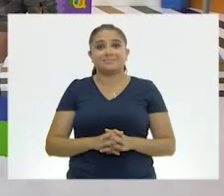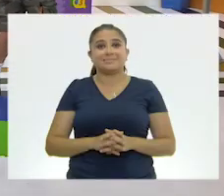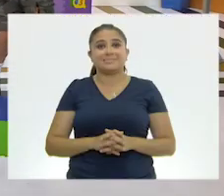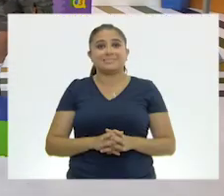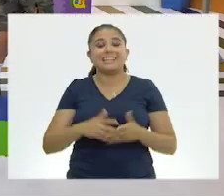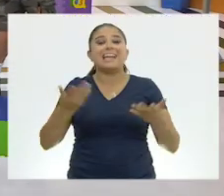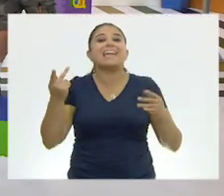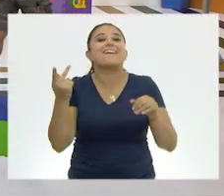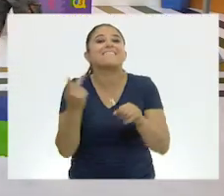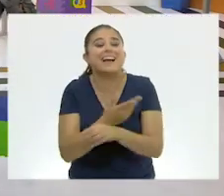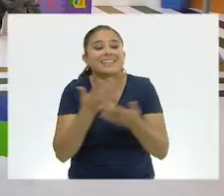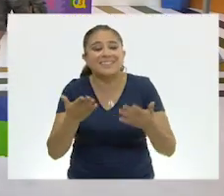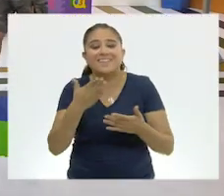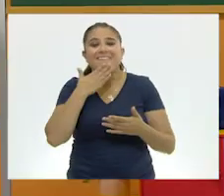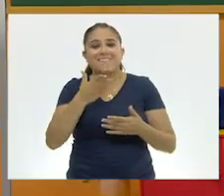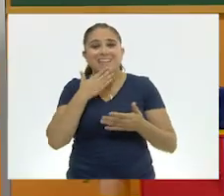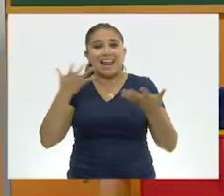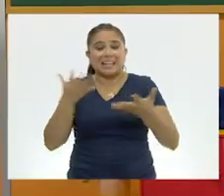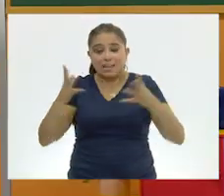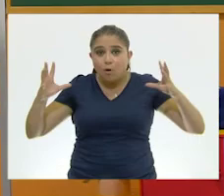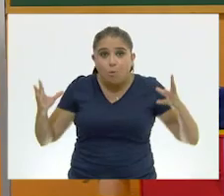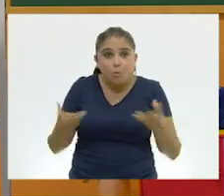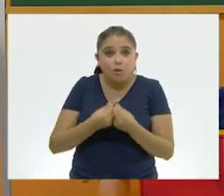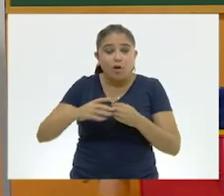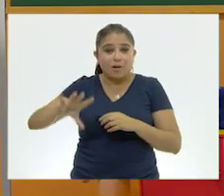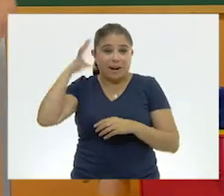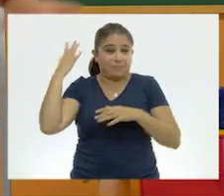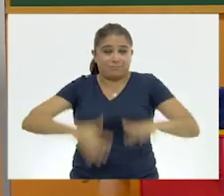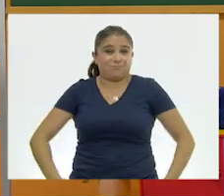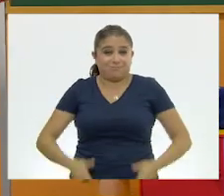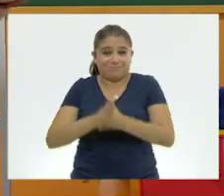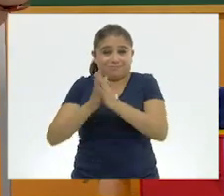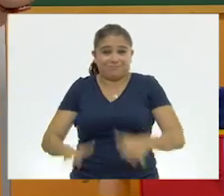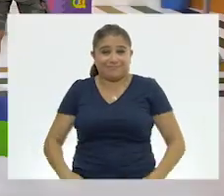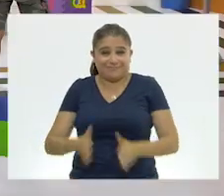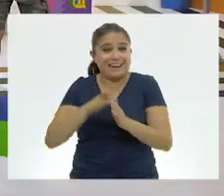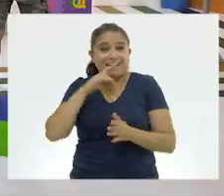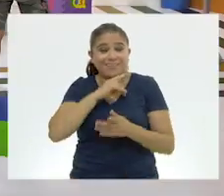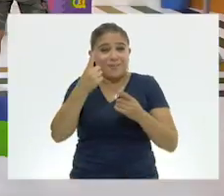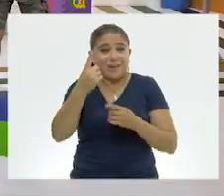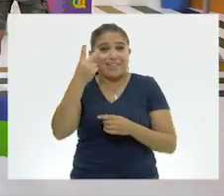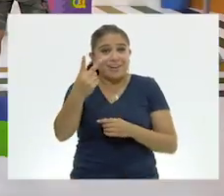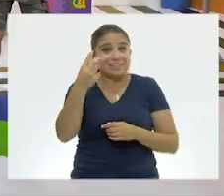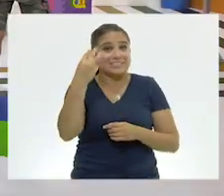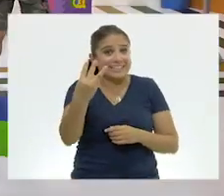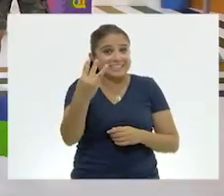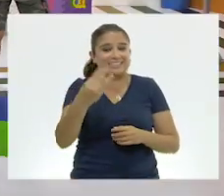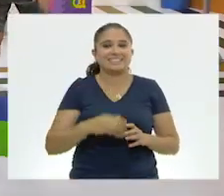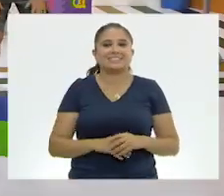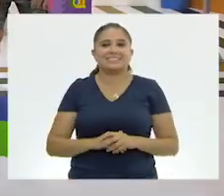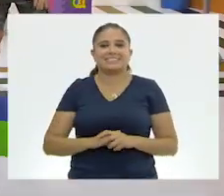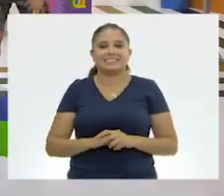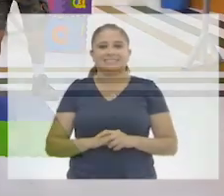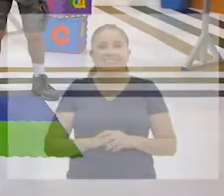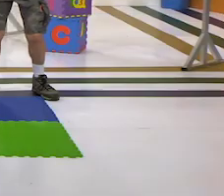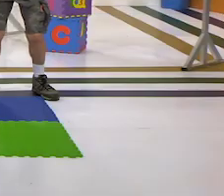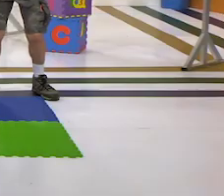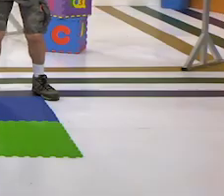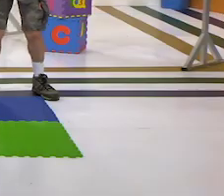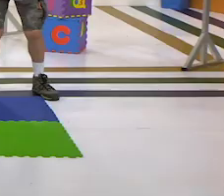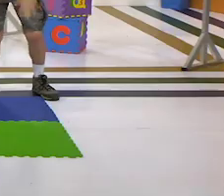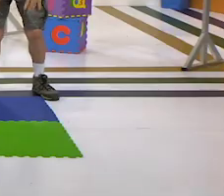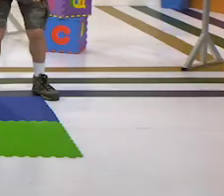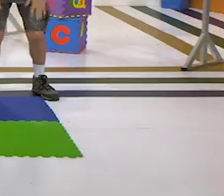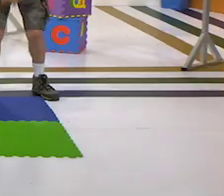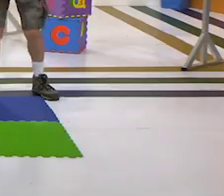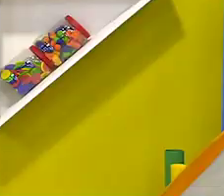equivocarse! ¿Qué pasó? Muy bien. Hacemos los dos juntos rápido y terminamos, ¿eh? ¿Listos? Una, dos, tres. Don, don,